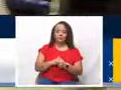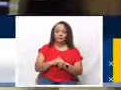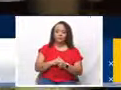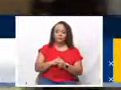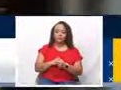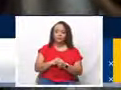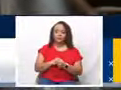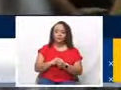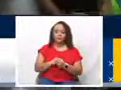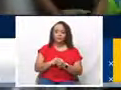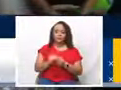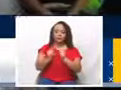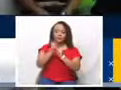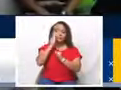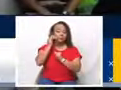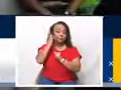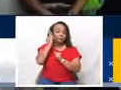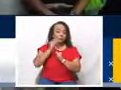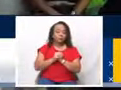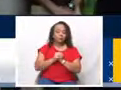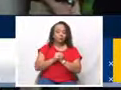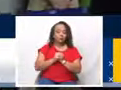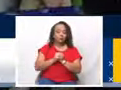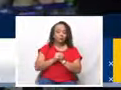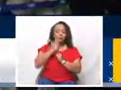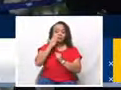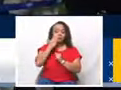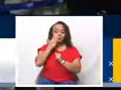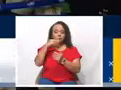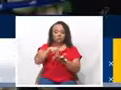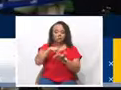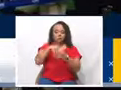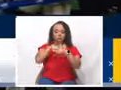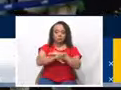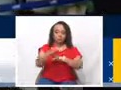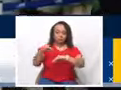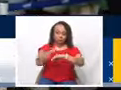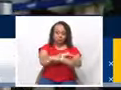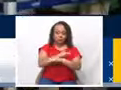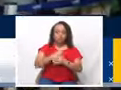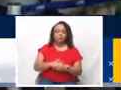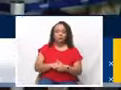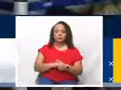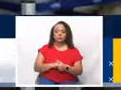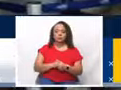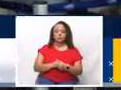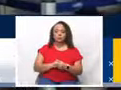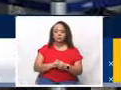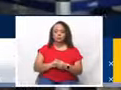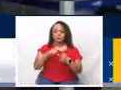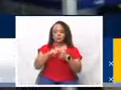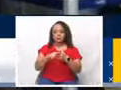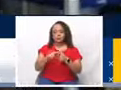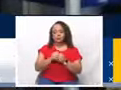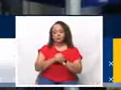Witty con la abuela. La madre de Sherman está dentro, está dentro del aeropuerto, así que